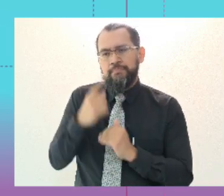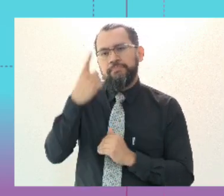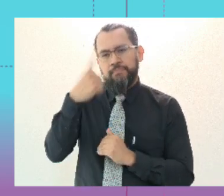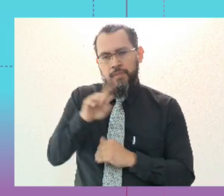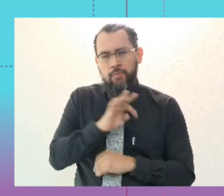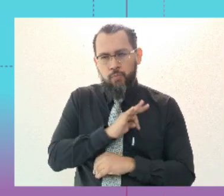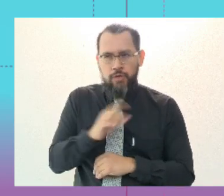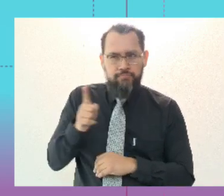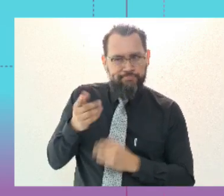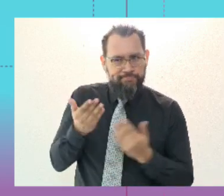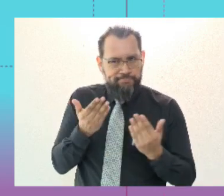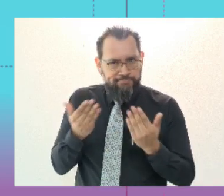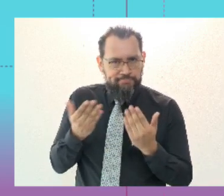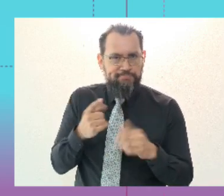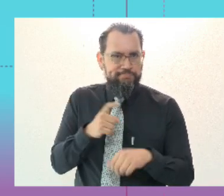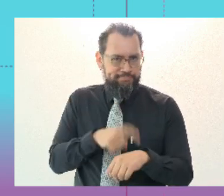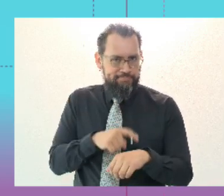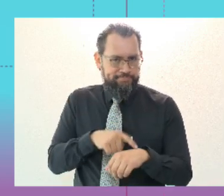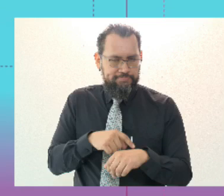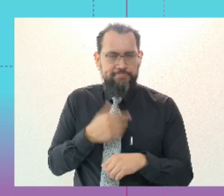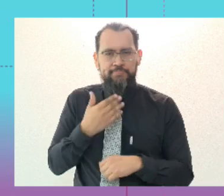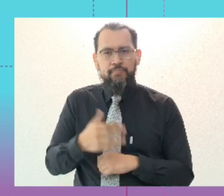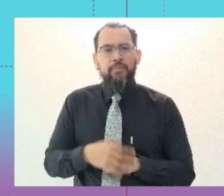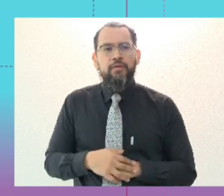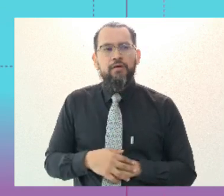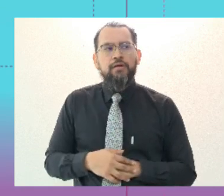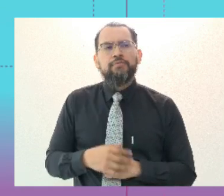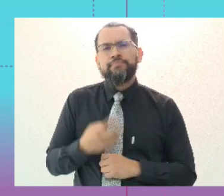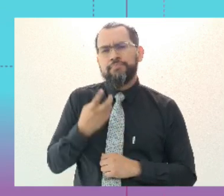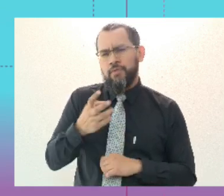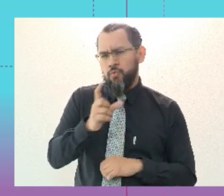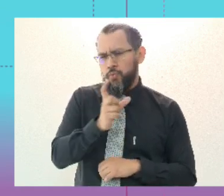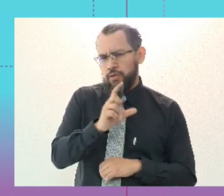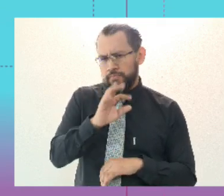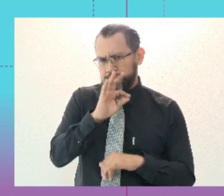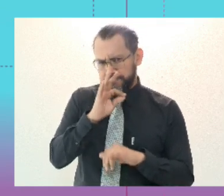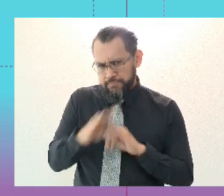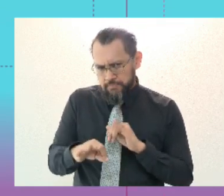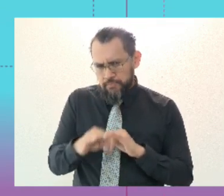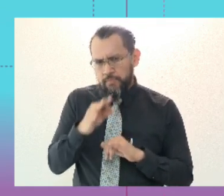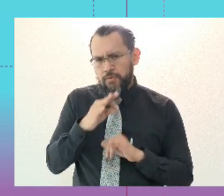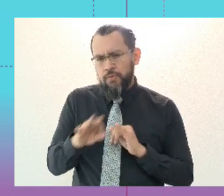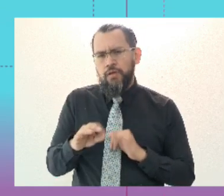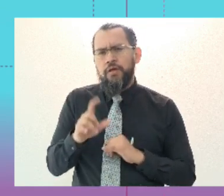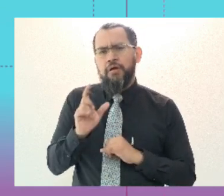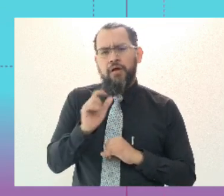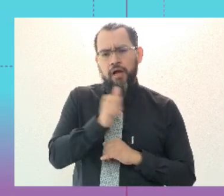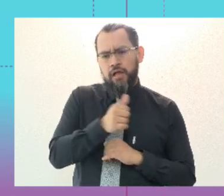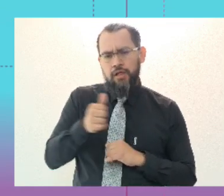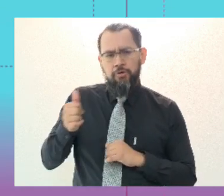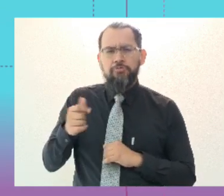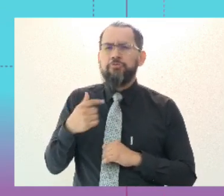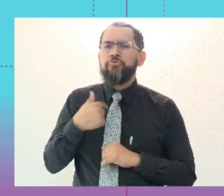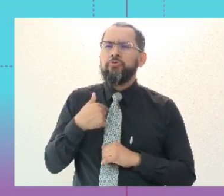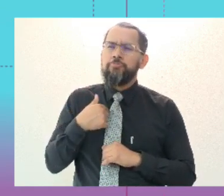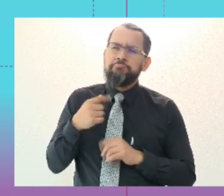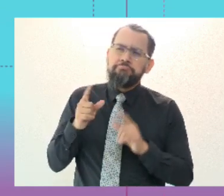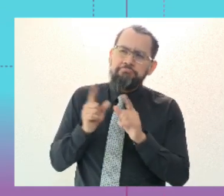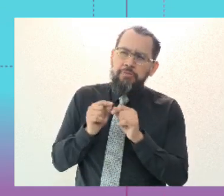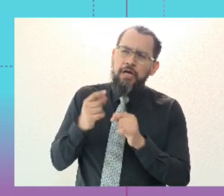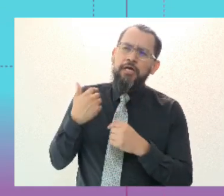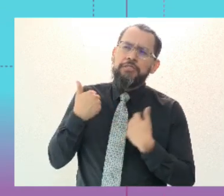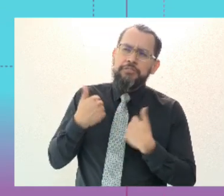ir midiendo sus tiempos. Y al final de cada intervención, si me permiten, haré una pequeña